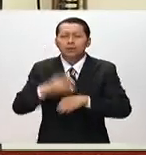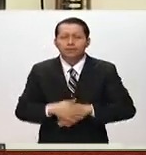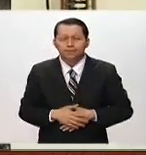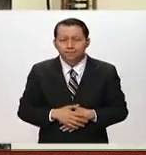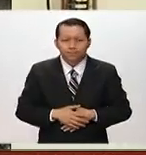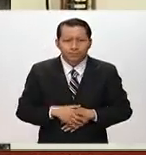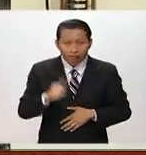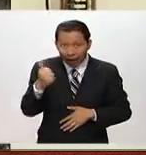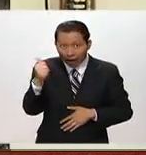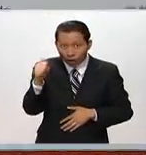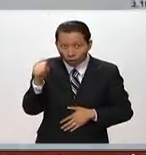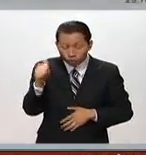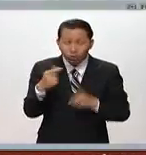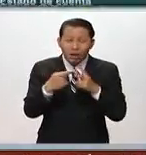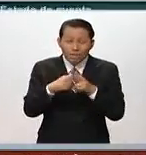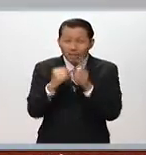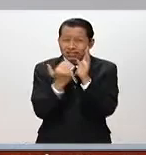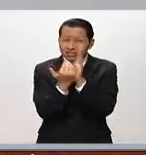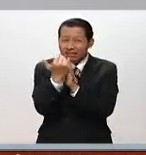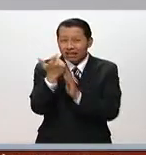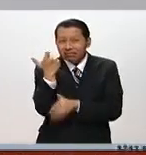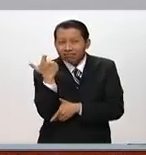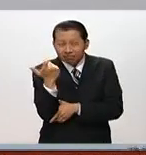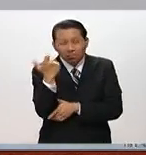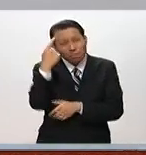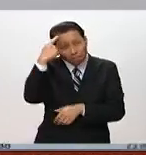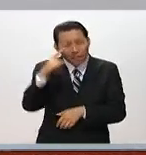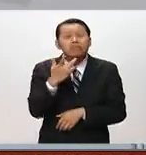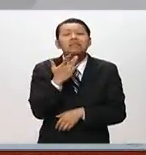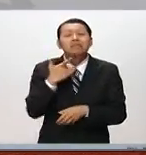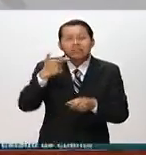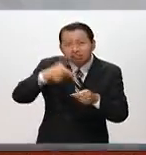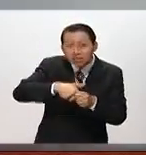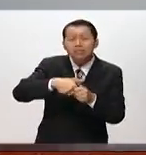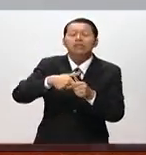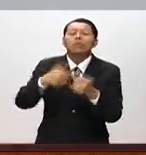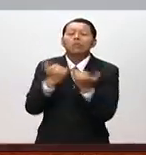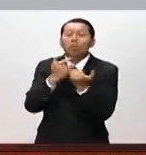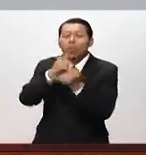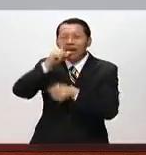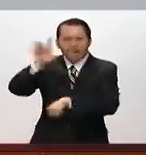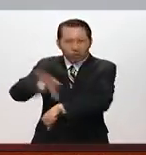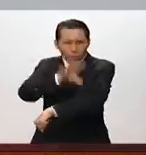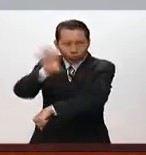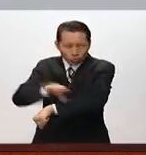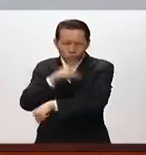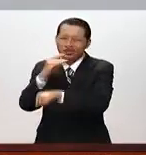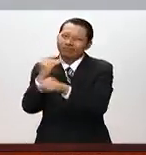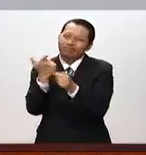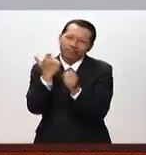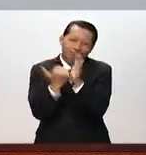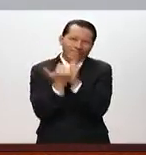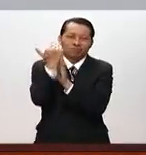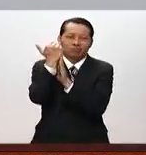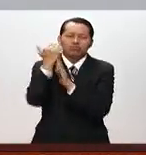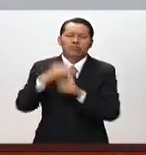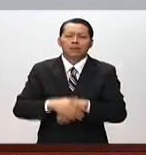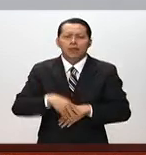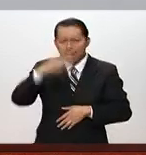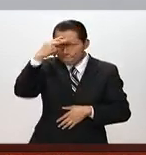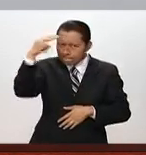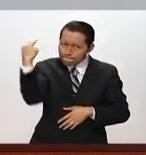Agosto inició con alzas en los precios de los combustibles y de la energía eléctrica. Porque los mexicanos merecen contar